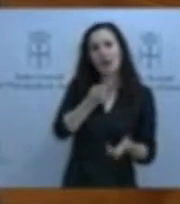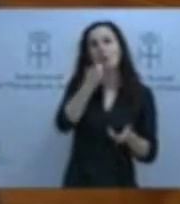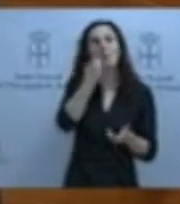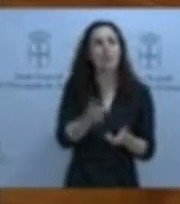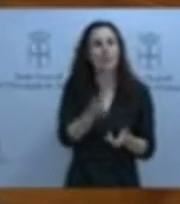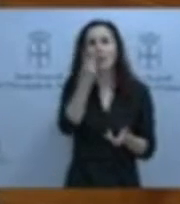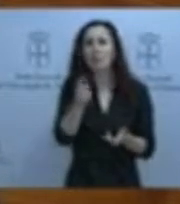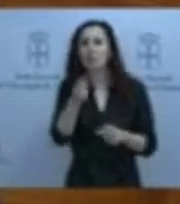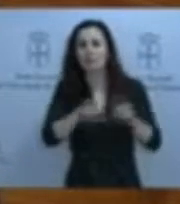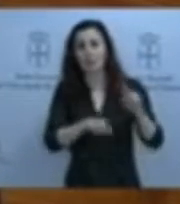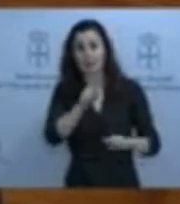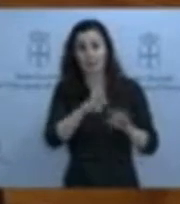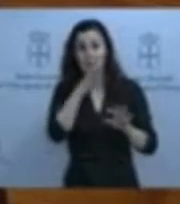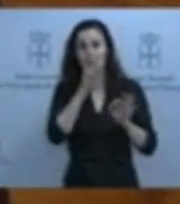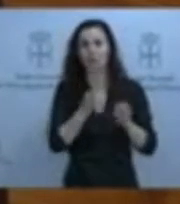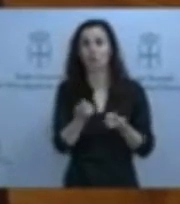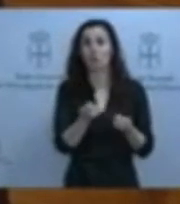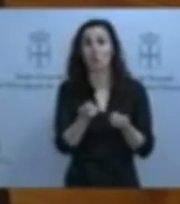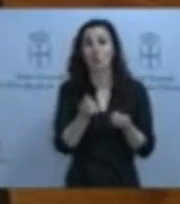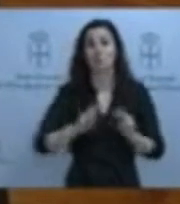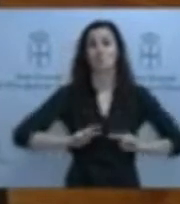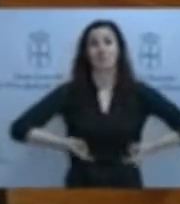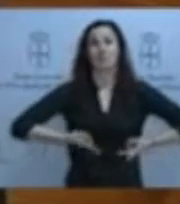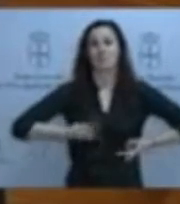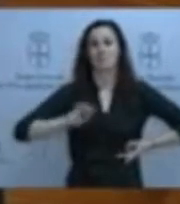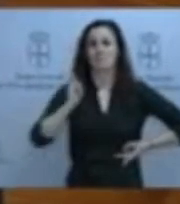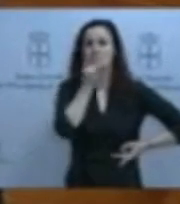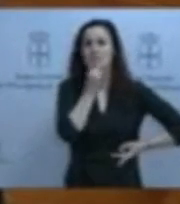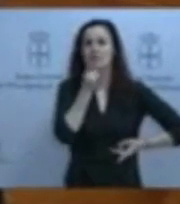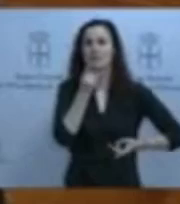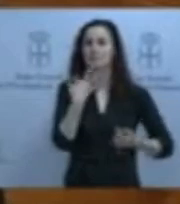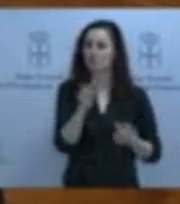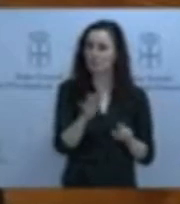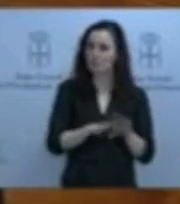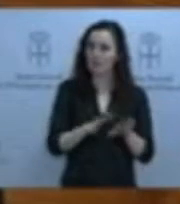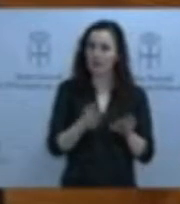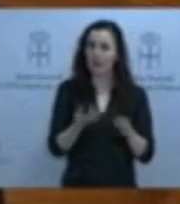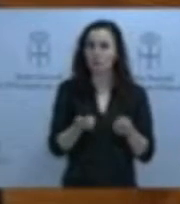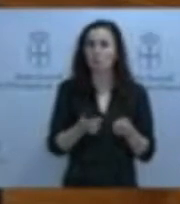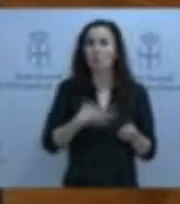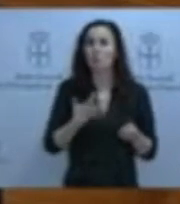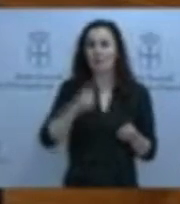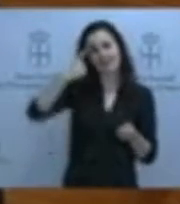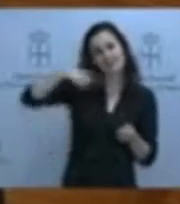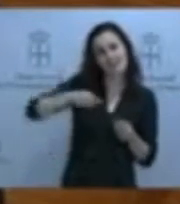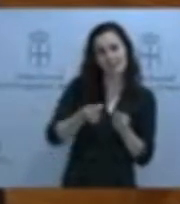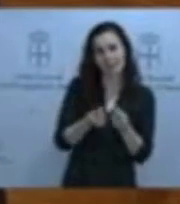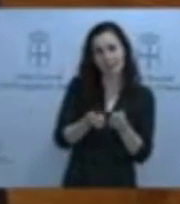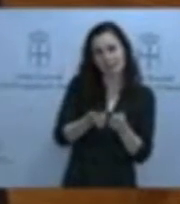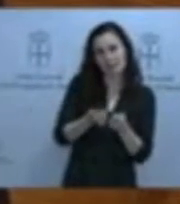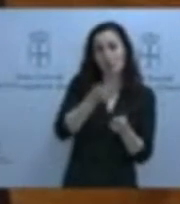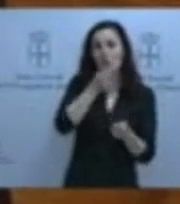el control de los efectos adversos, beneficios para la correcta manipulación y, por supuesto,